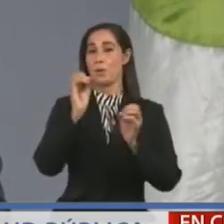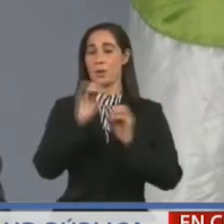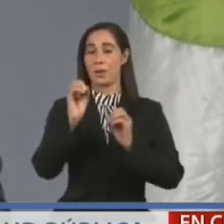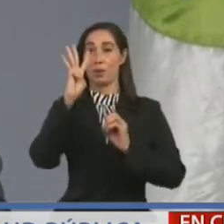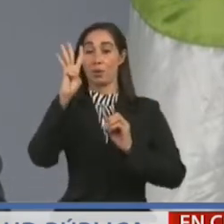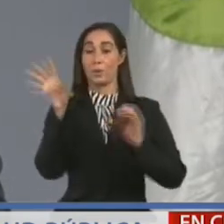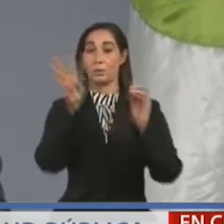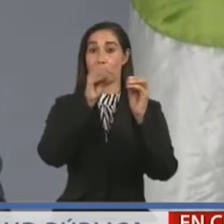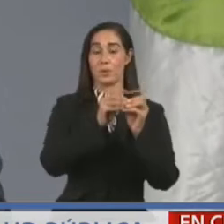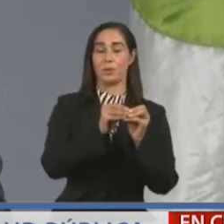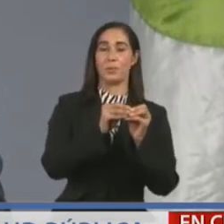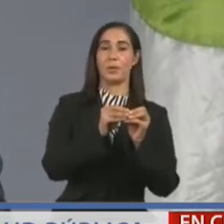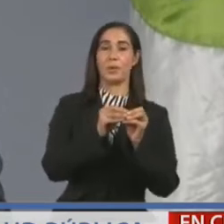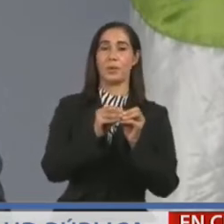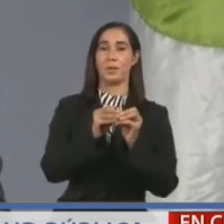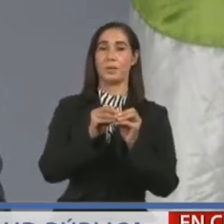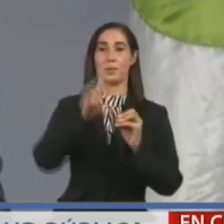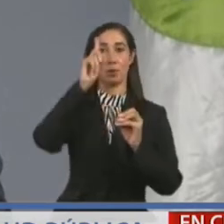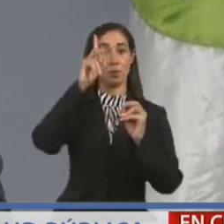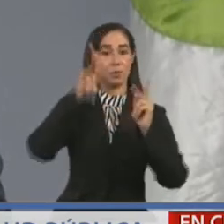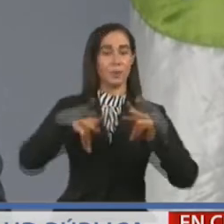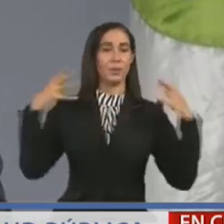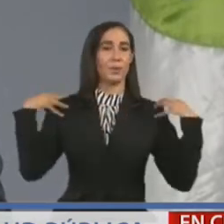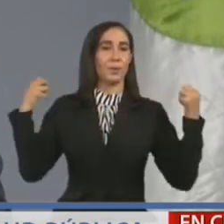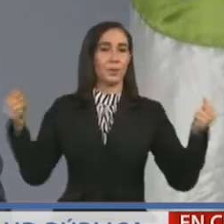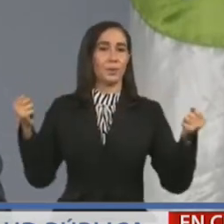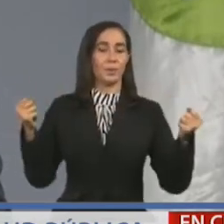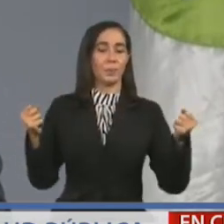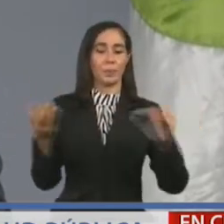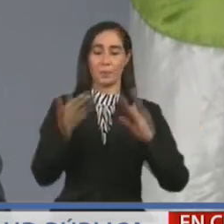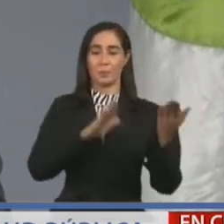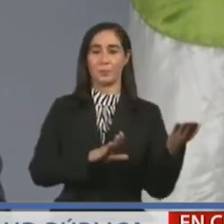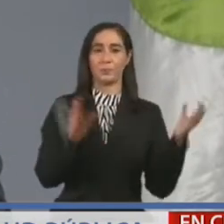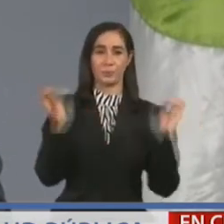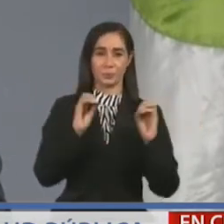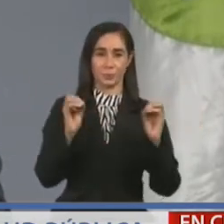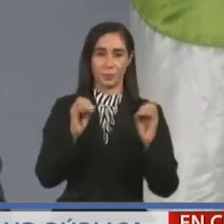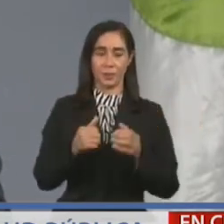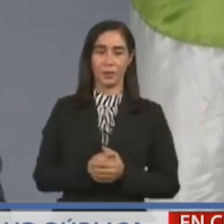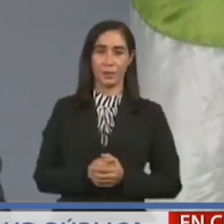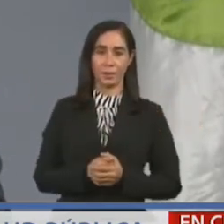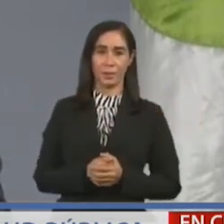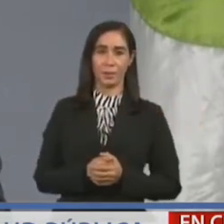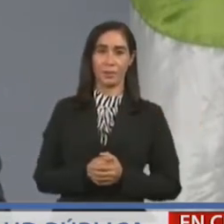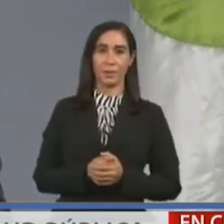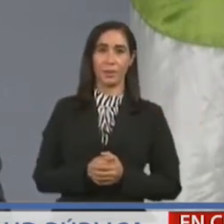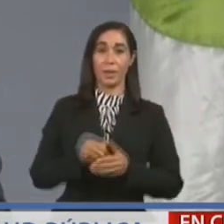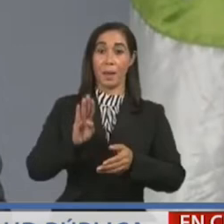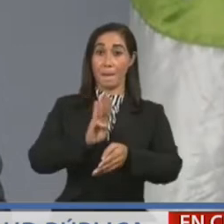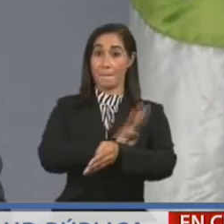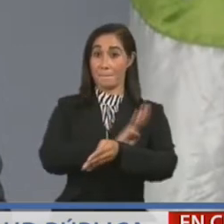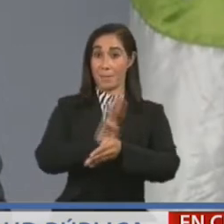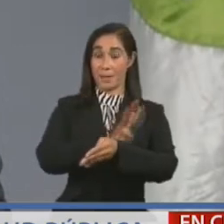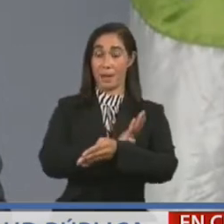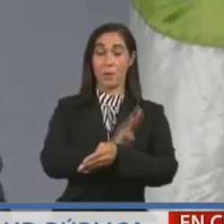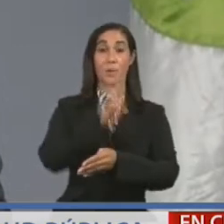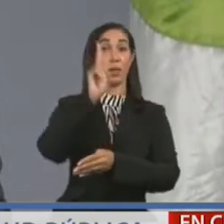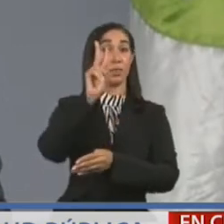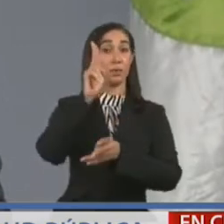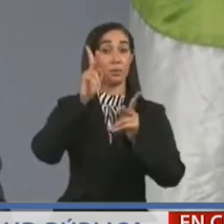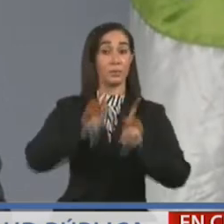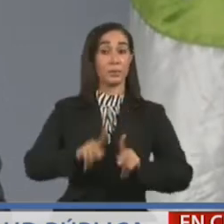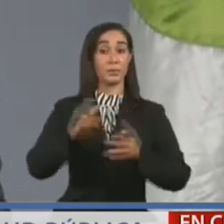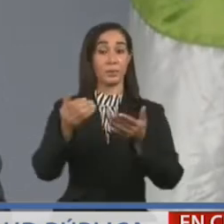4 acumulados, un recuperado, 0 fallecimiento. Barahona, 2